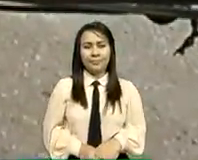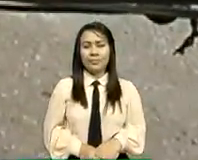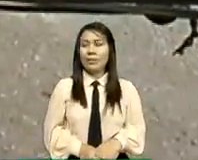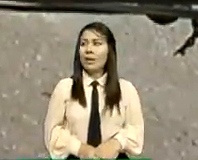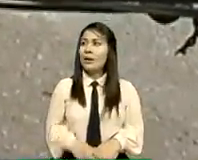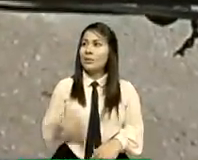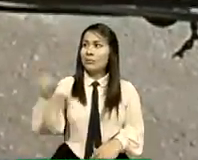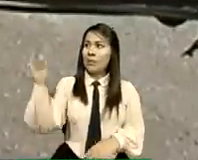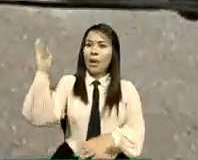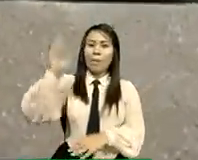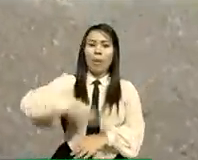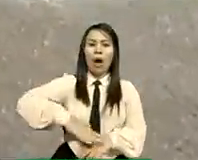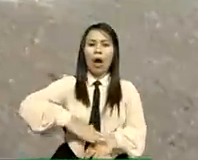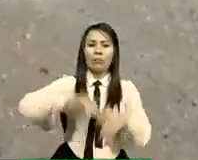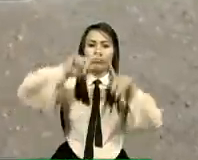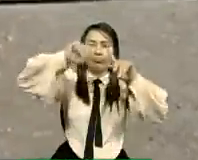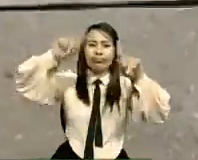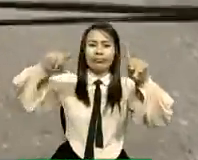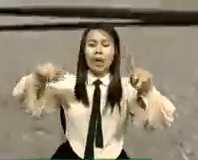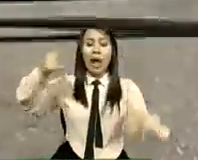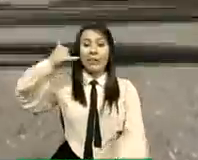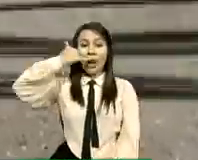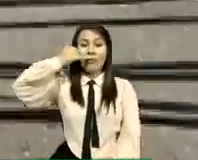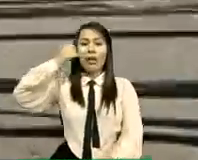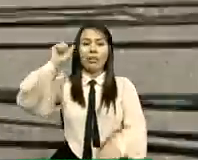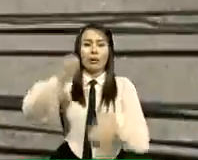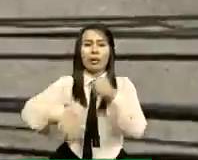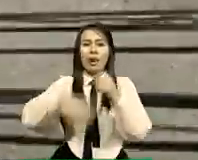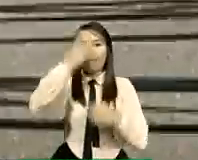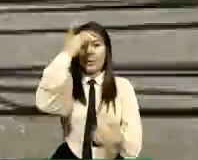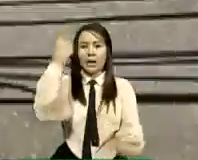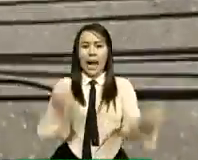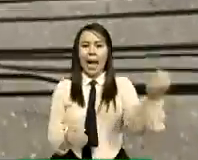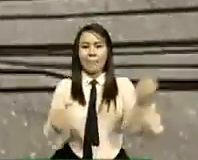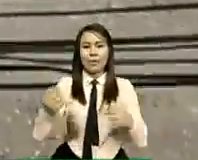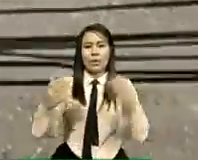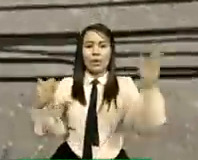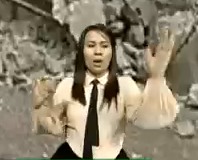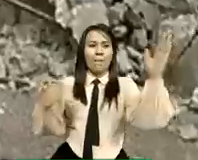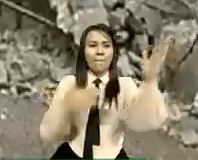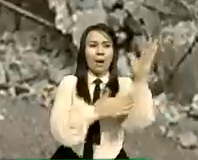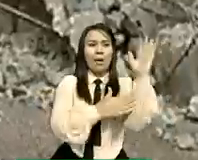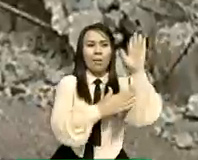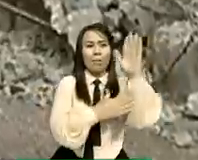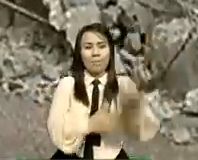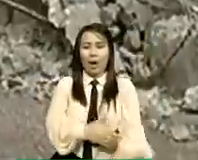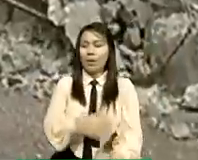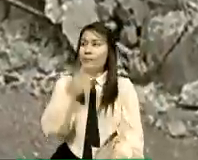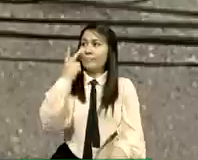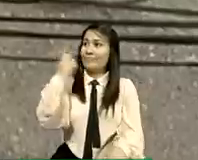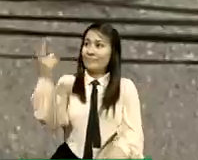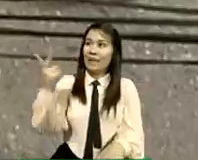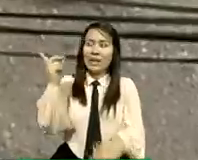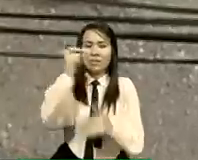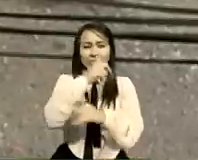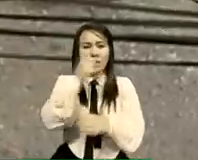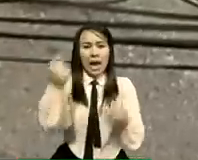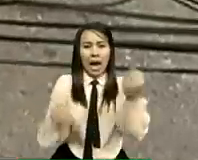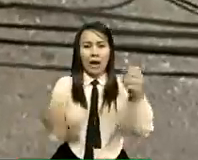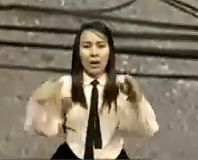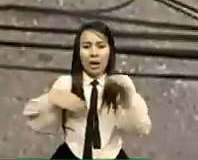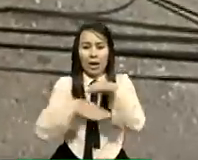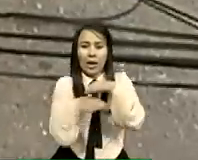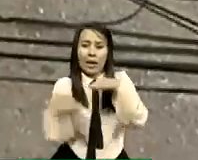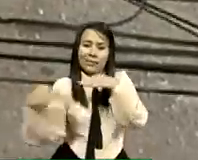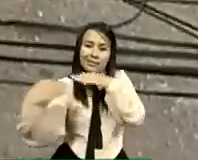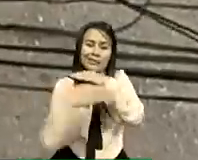Permanece ahí, sostenido por decenas de cables sobre un saco de arena, con su base destruida e impidiendo el paso de los vehículos en esa